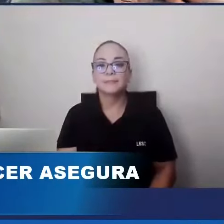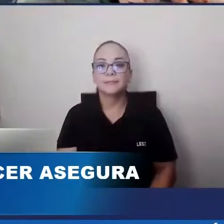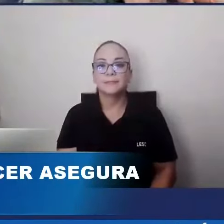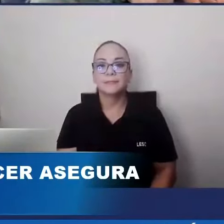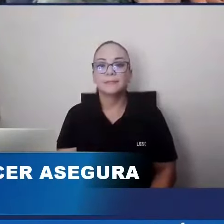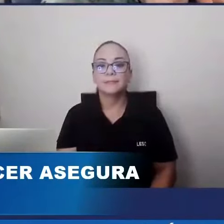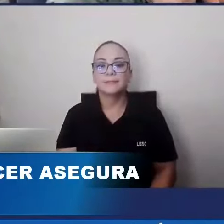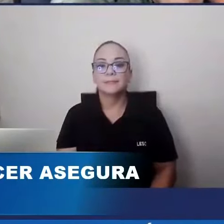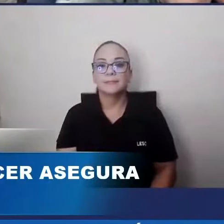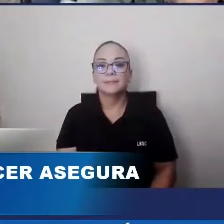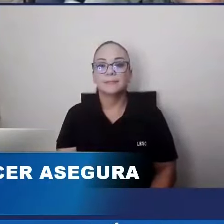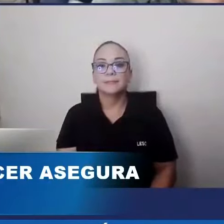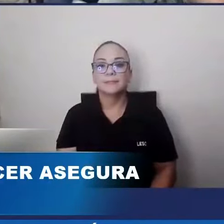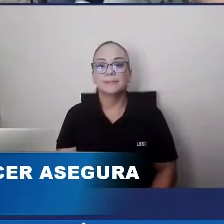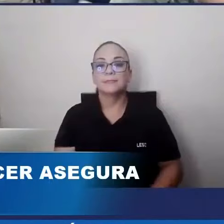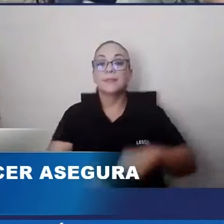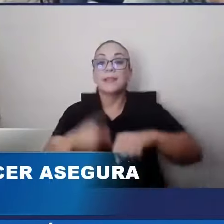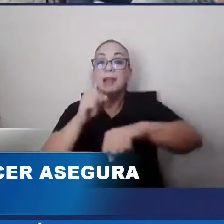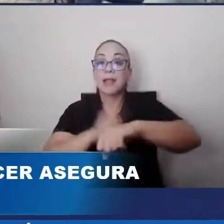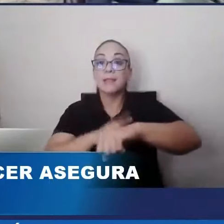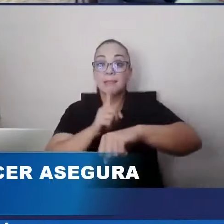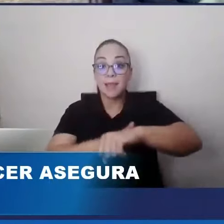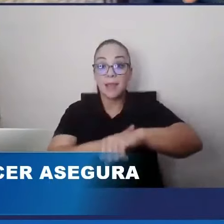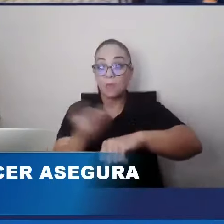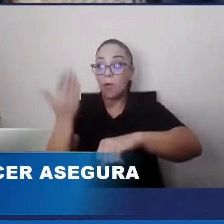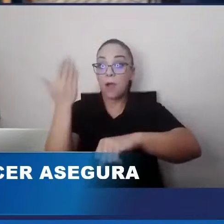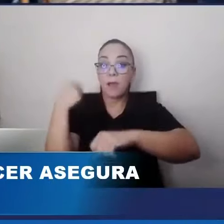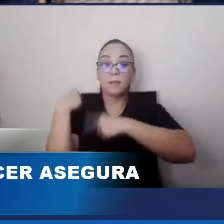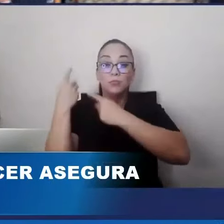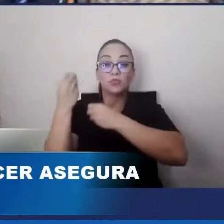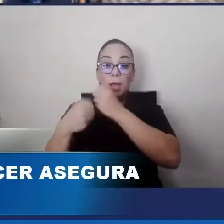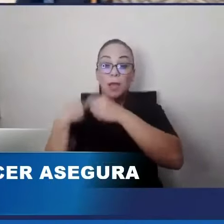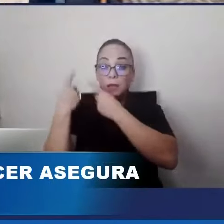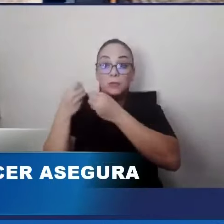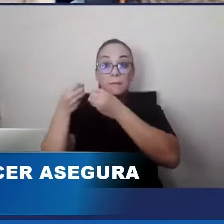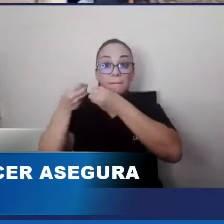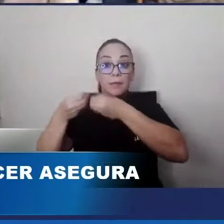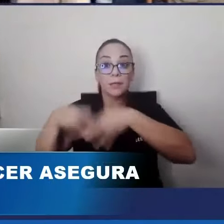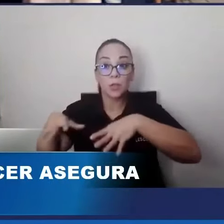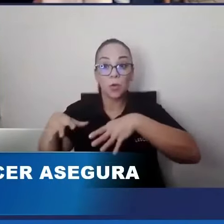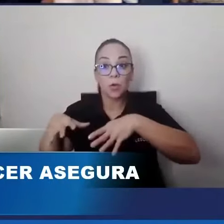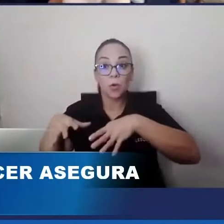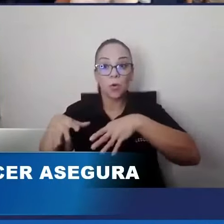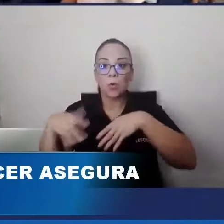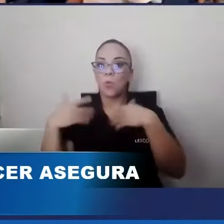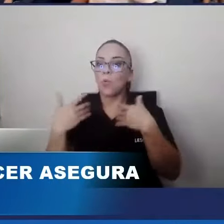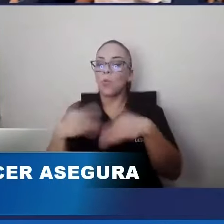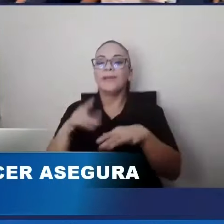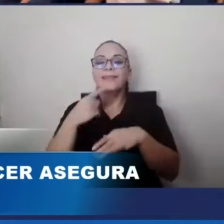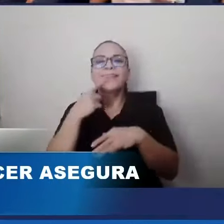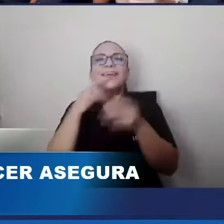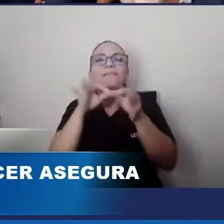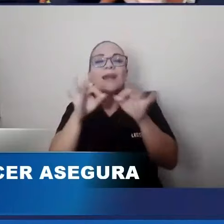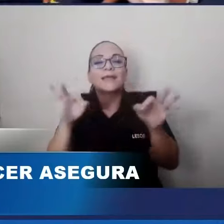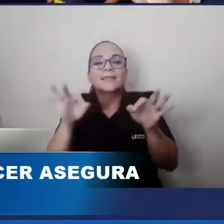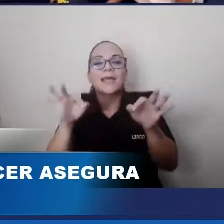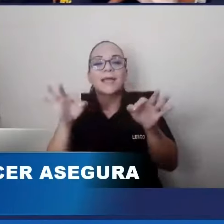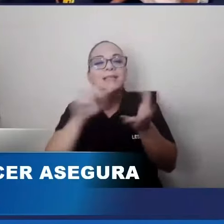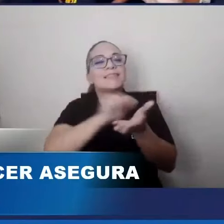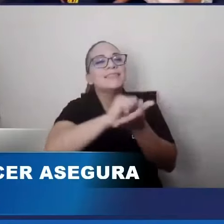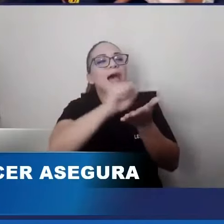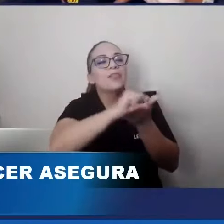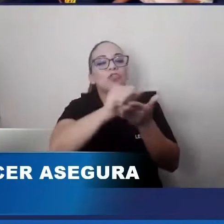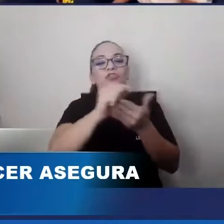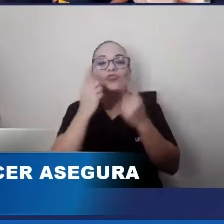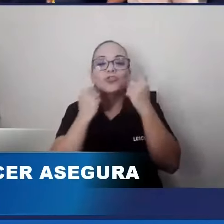El tiempo perdido, hasta los santos lo lloran. Y aquí lo lloran aún más